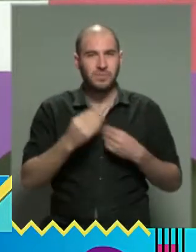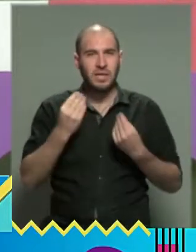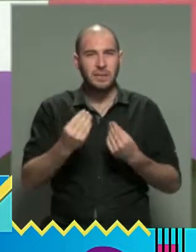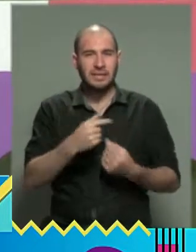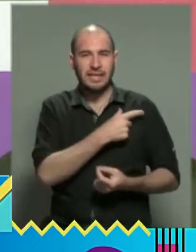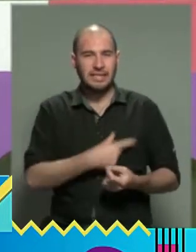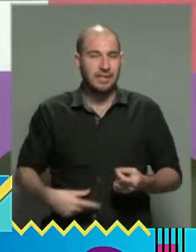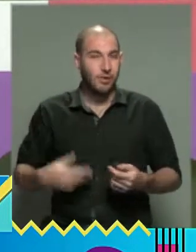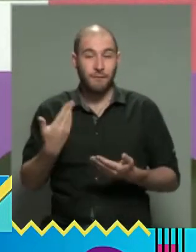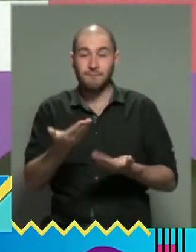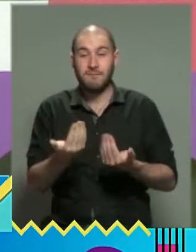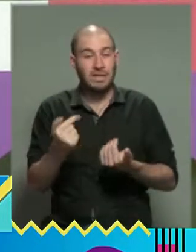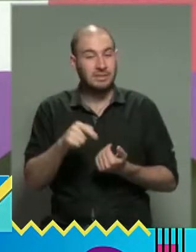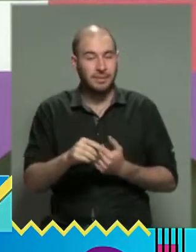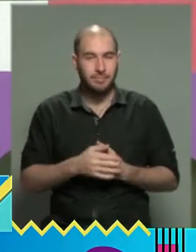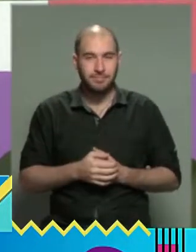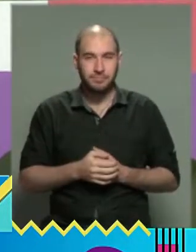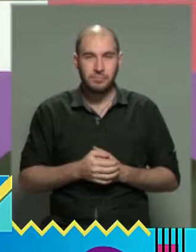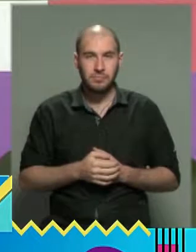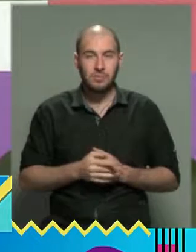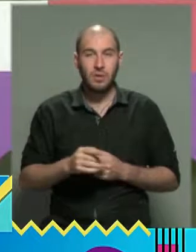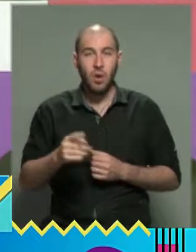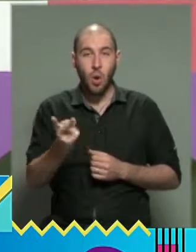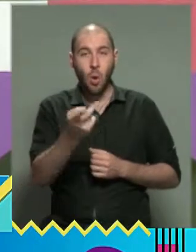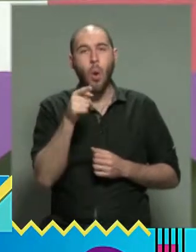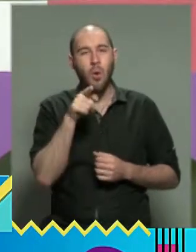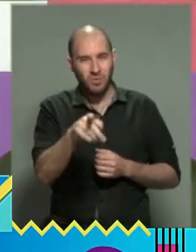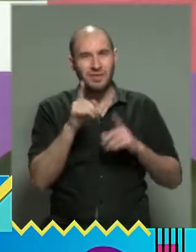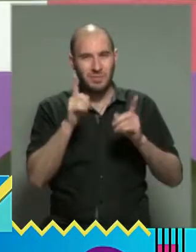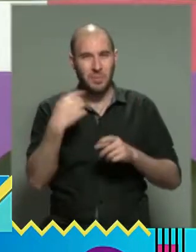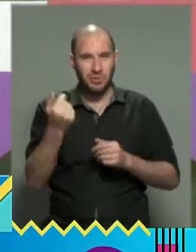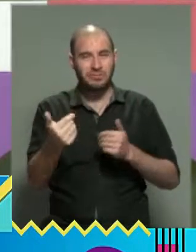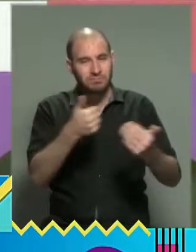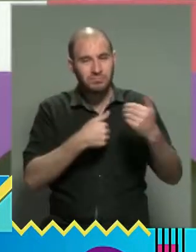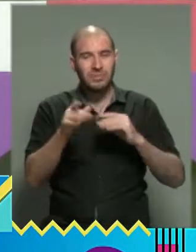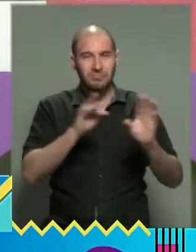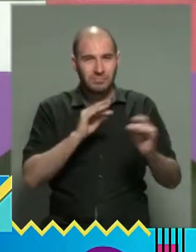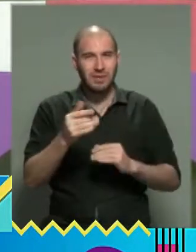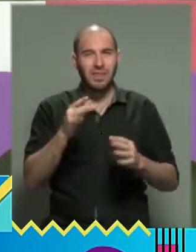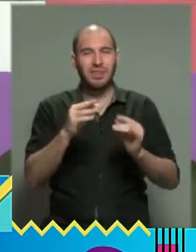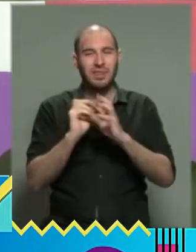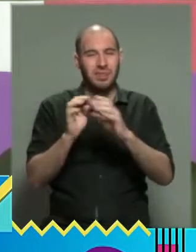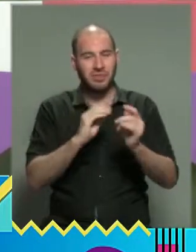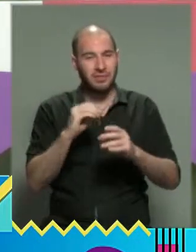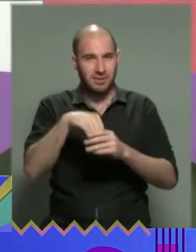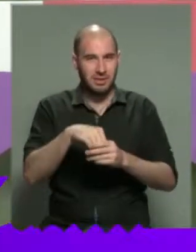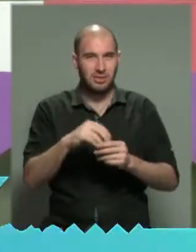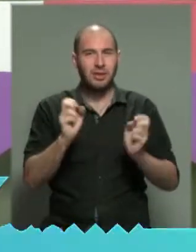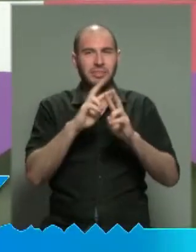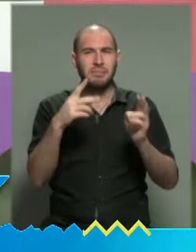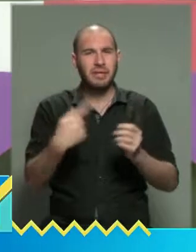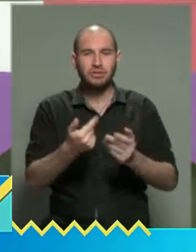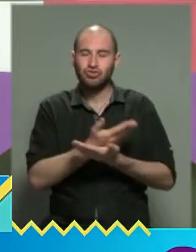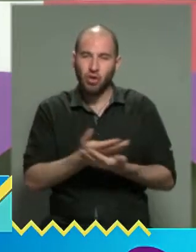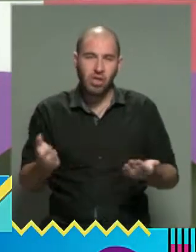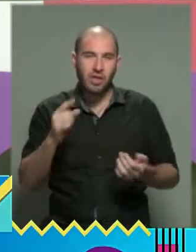cuando el Estado no está tan bien, ¿no es cierto? Obviamente que ustedes están invitadísimos a que participen de este debate que tiene que ver con